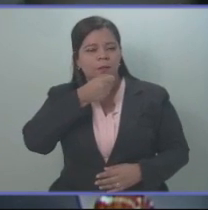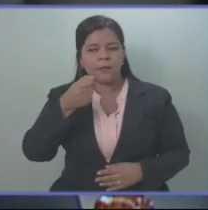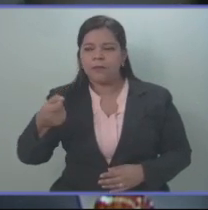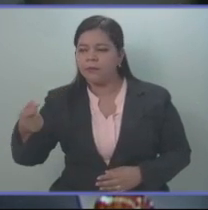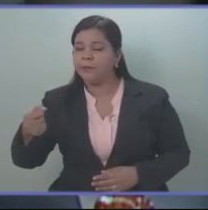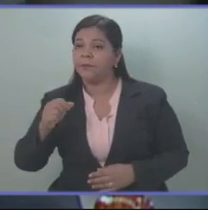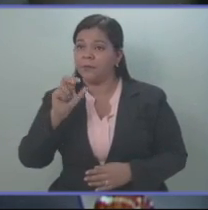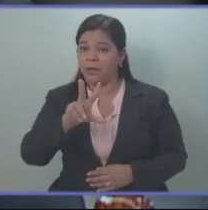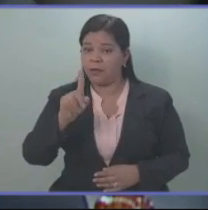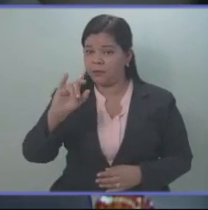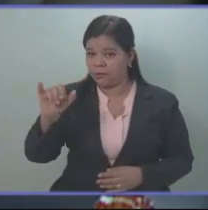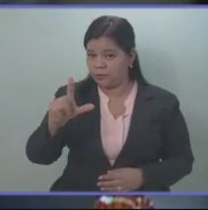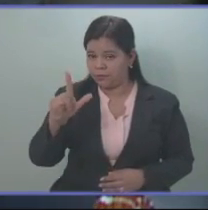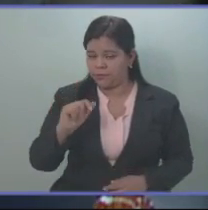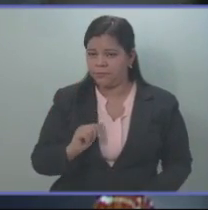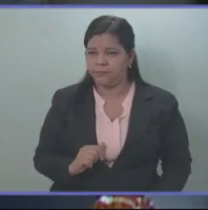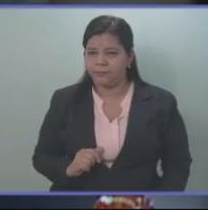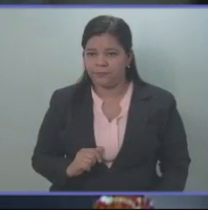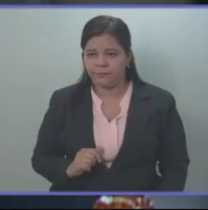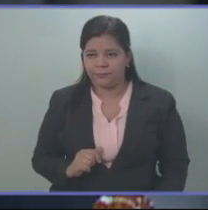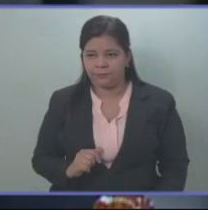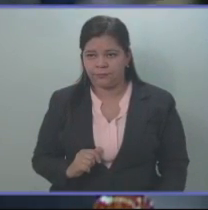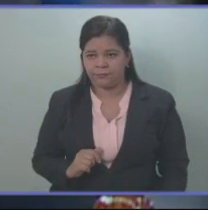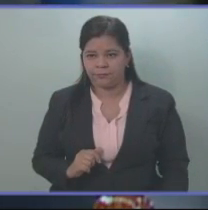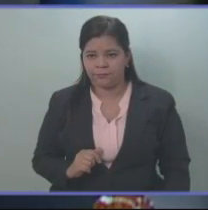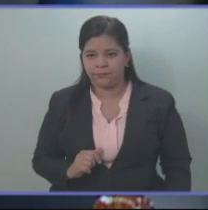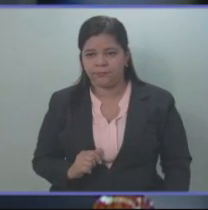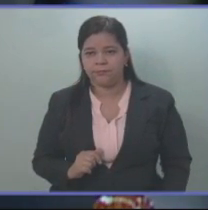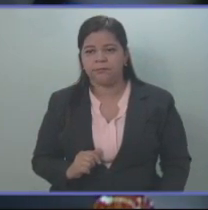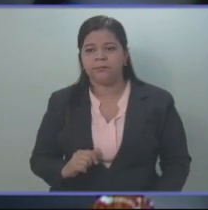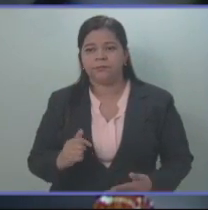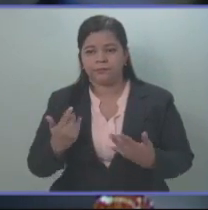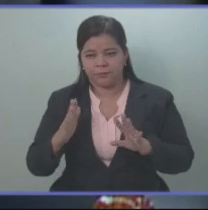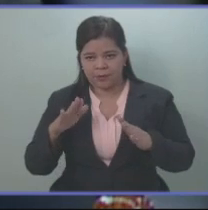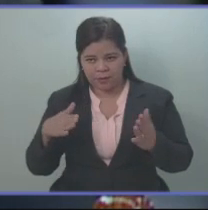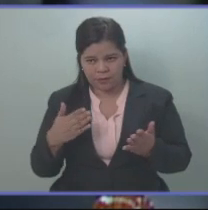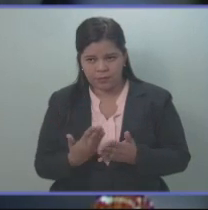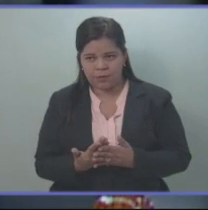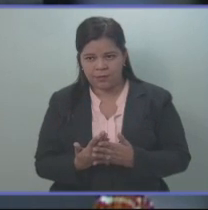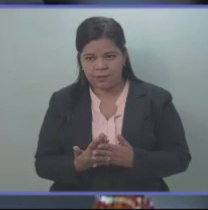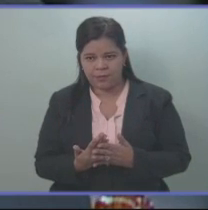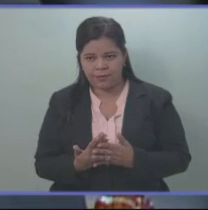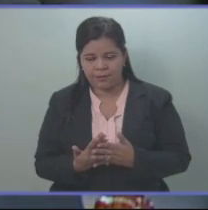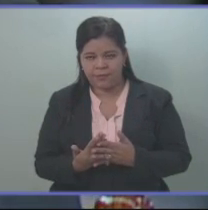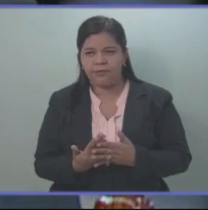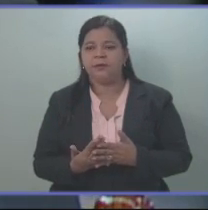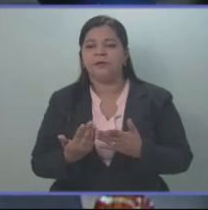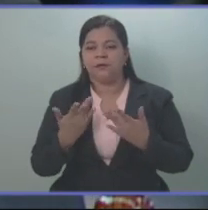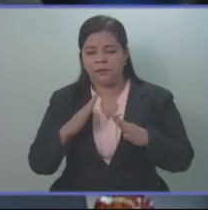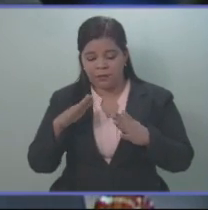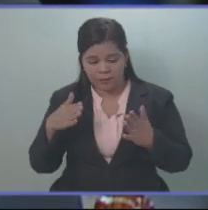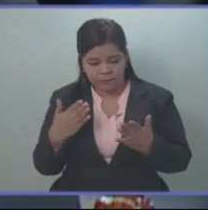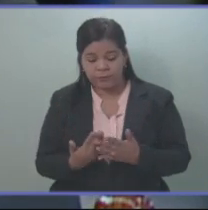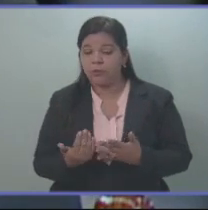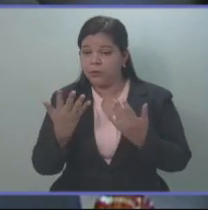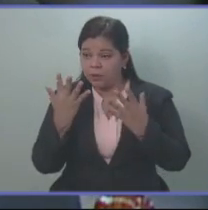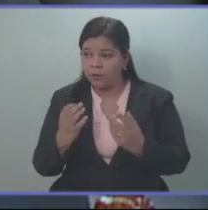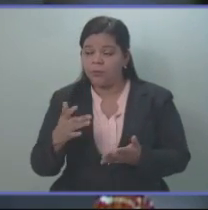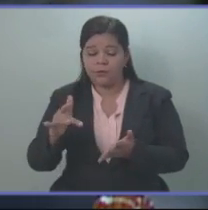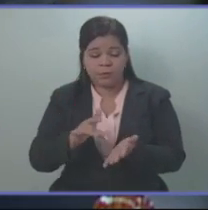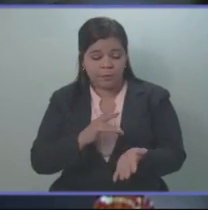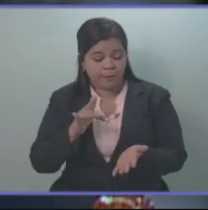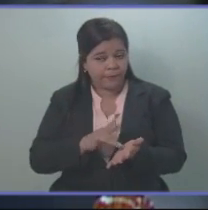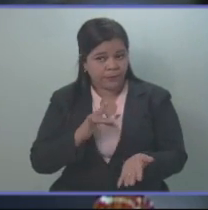31 de julio por esta ardua labor que realizan. Y también aprovecho